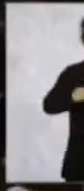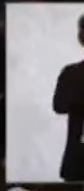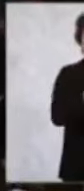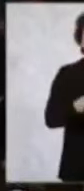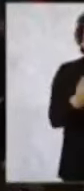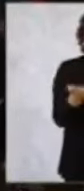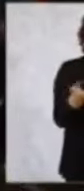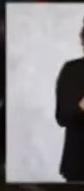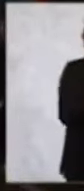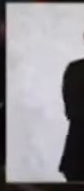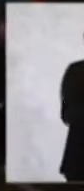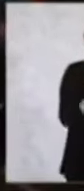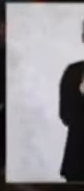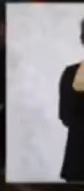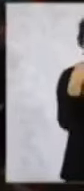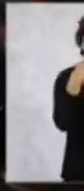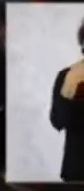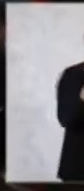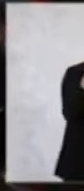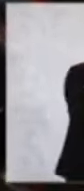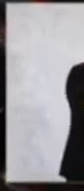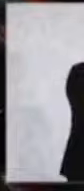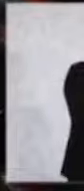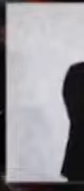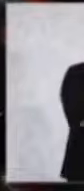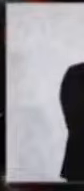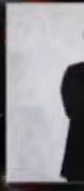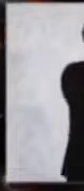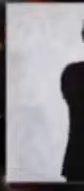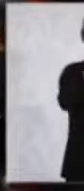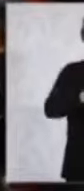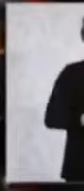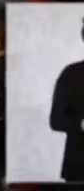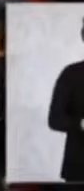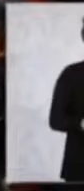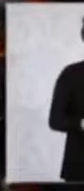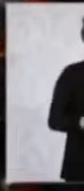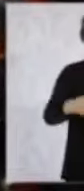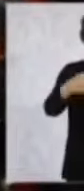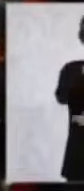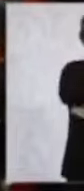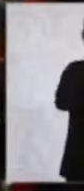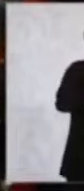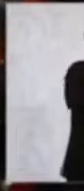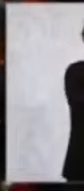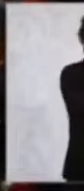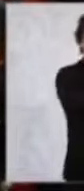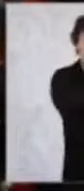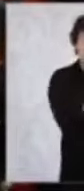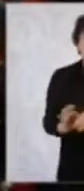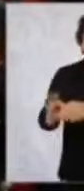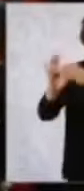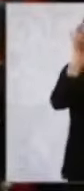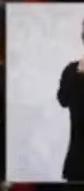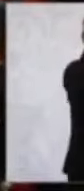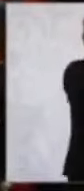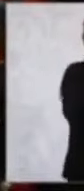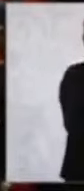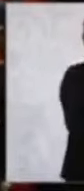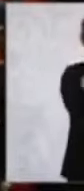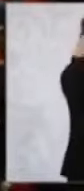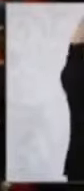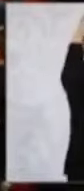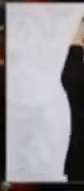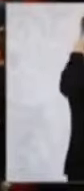debatir hay libertades y no hay pensamiento único no hay nosotros No pedimos que todo